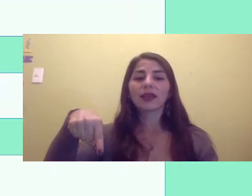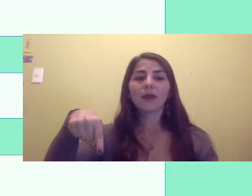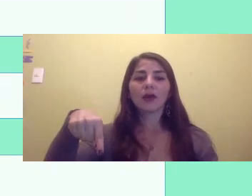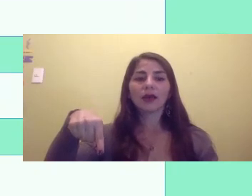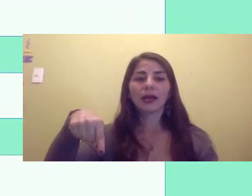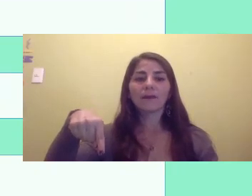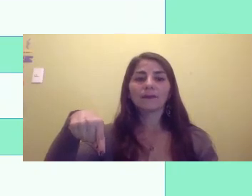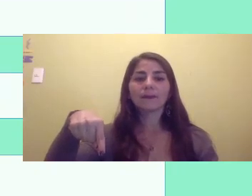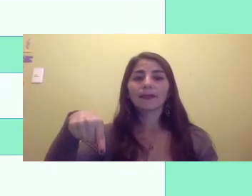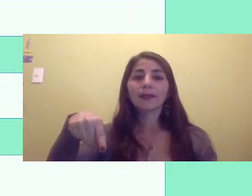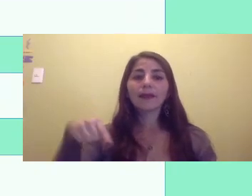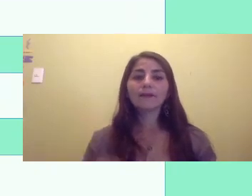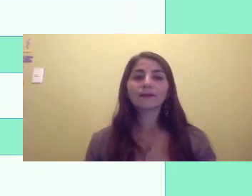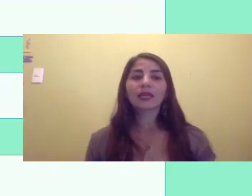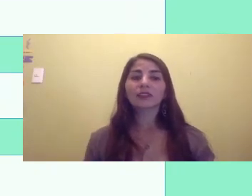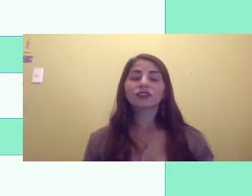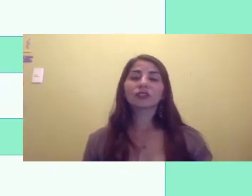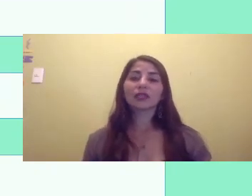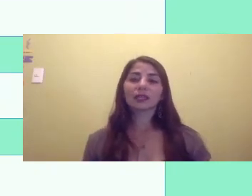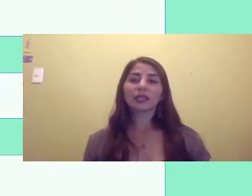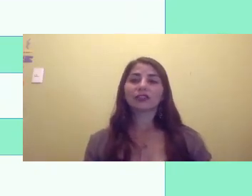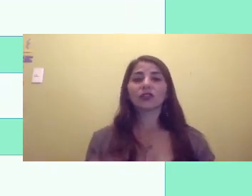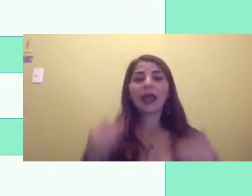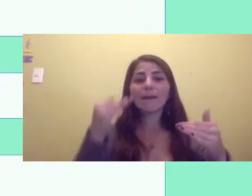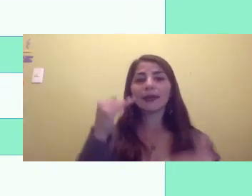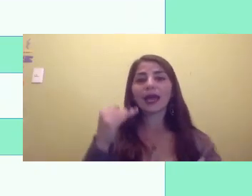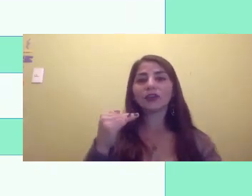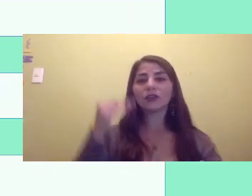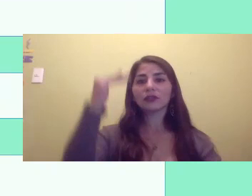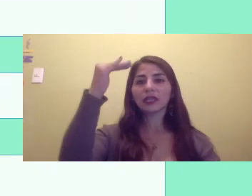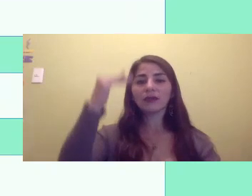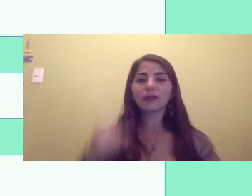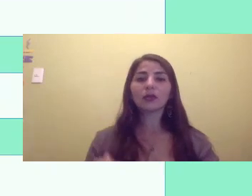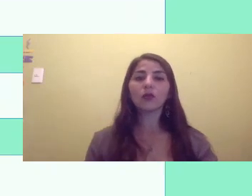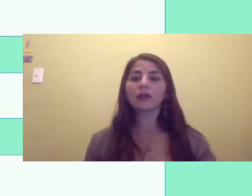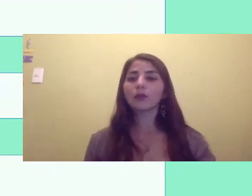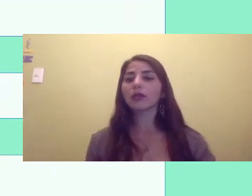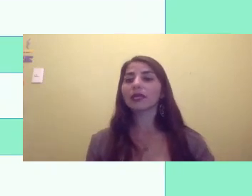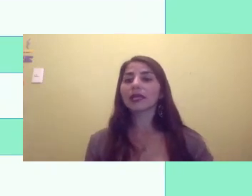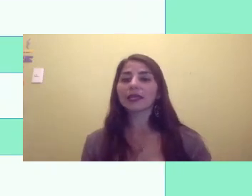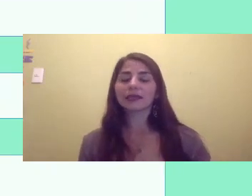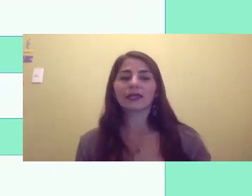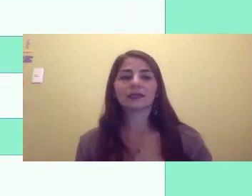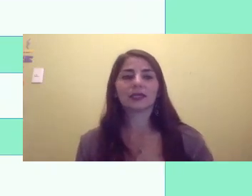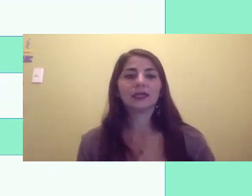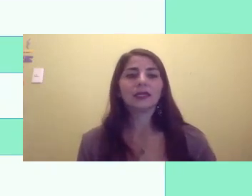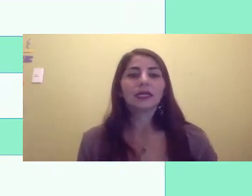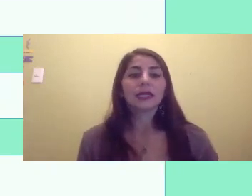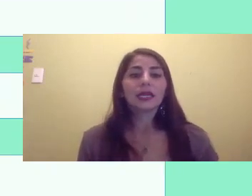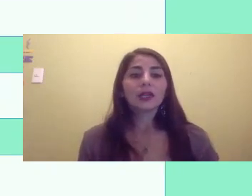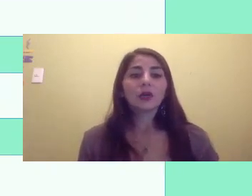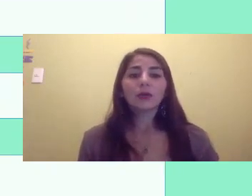hoy, señalamos acá, ¿ya? Entonces, en relación al plano de mi cuerpo y la